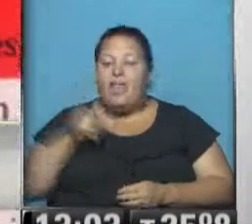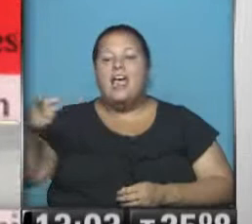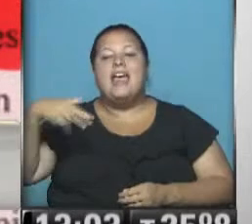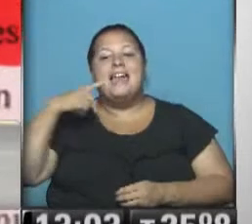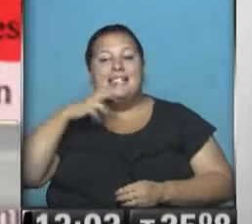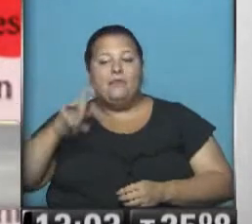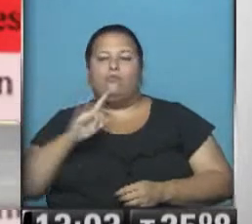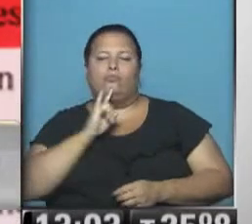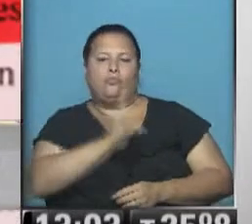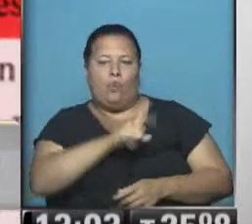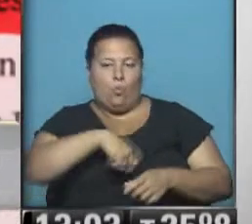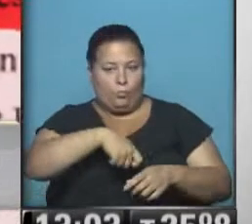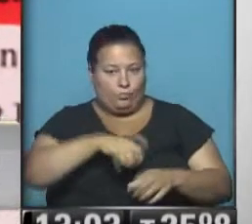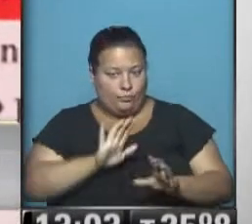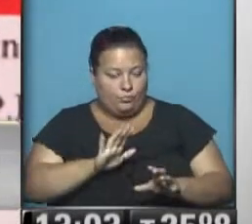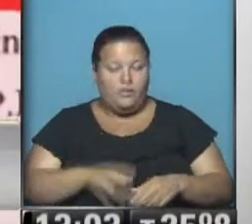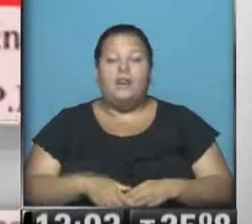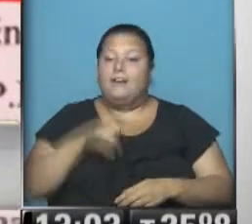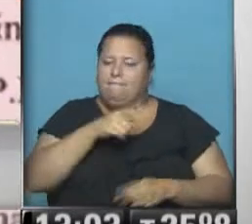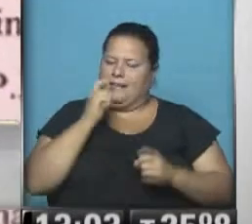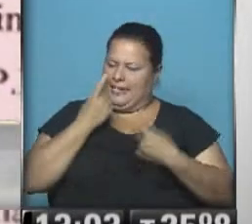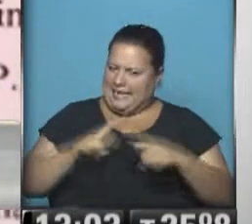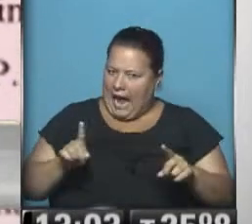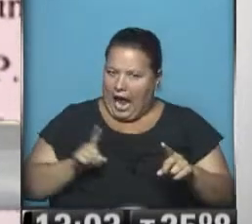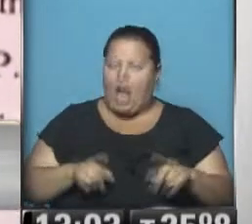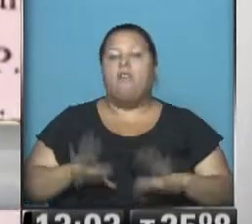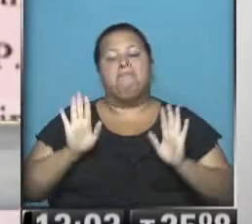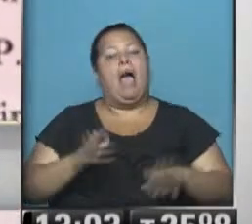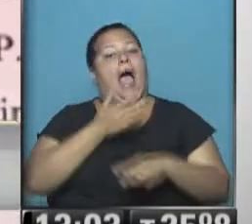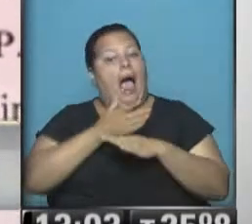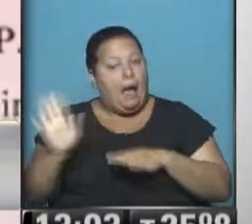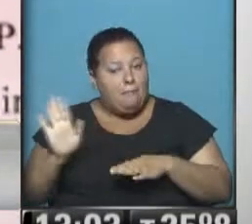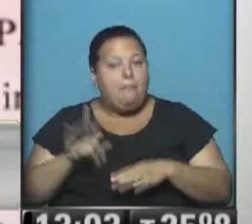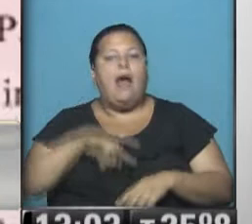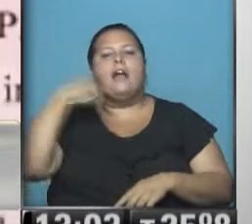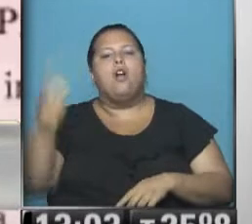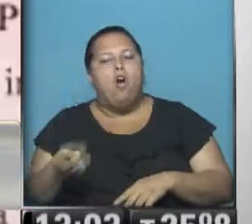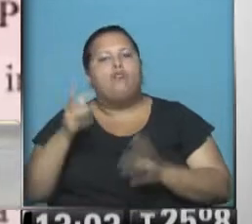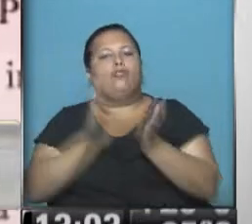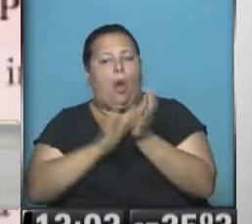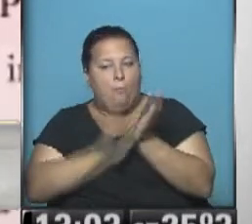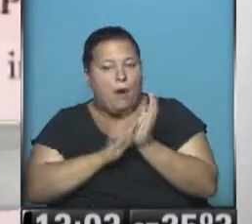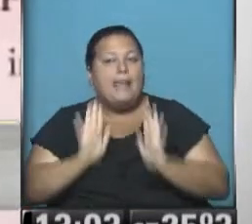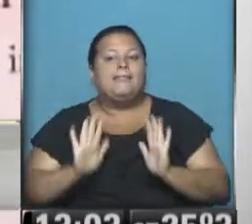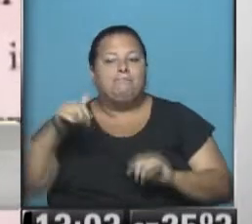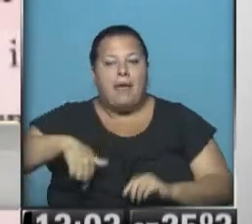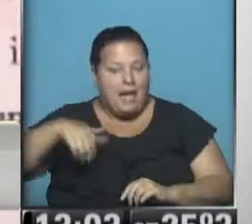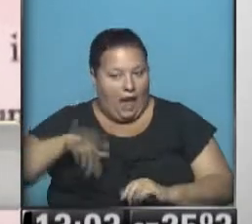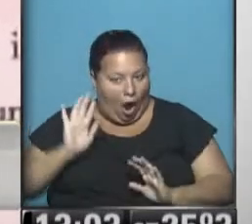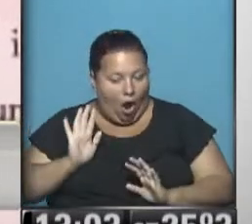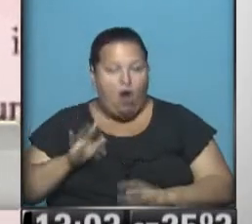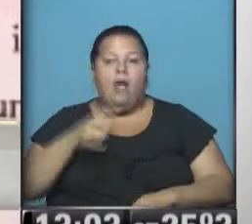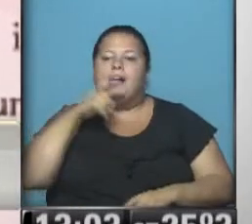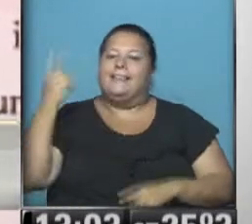Nisman le había dicho hacételo vos mismo, que eso le había llamado la atención. Por otra parte, hay otras pruebas que están esperándose en el día de hoy.